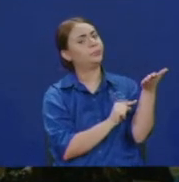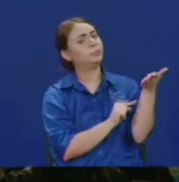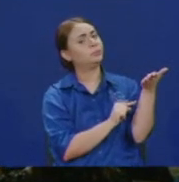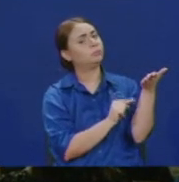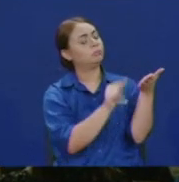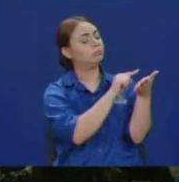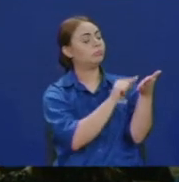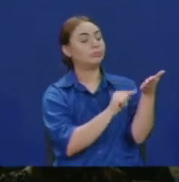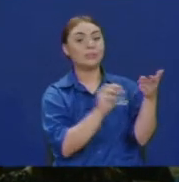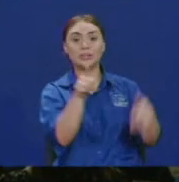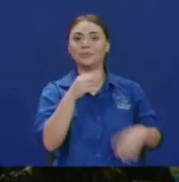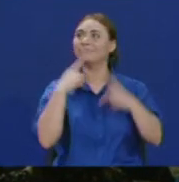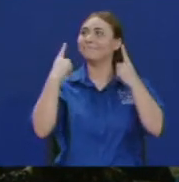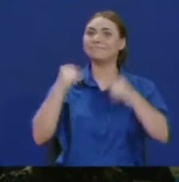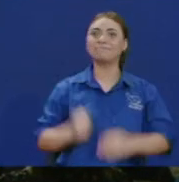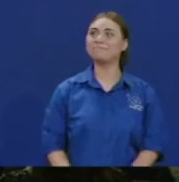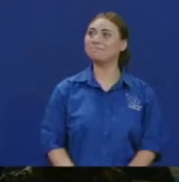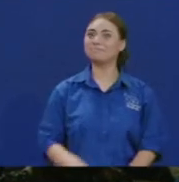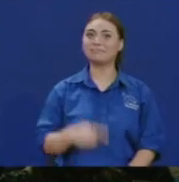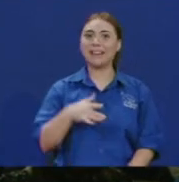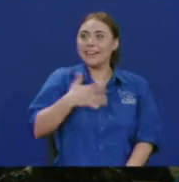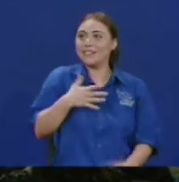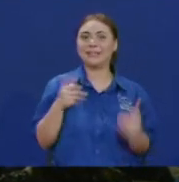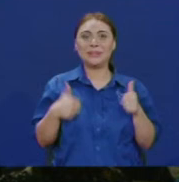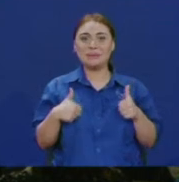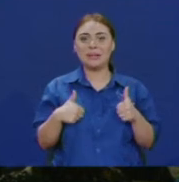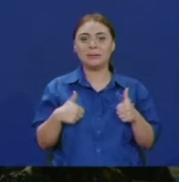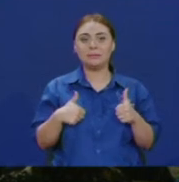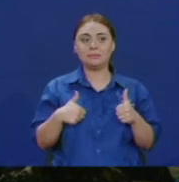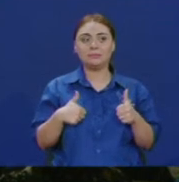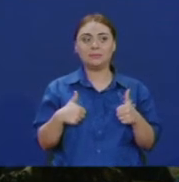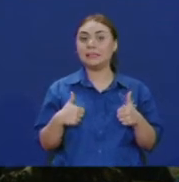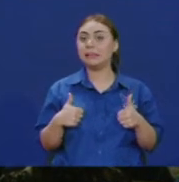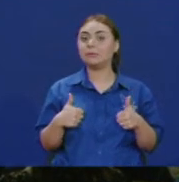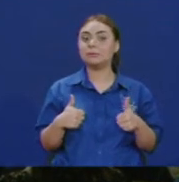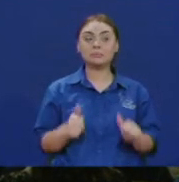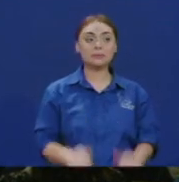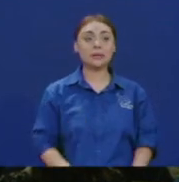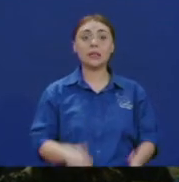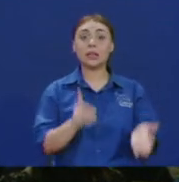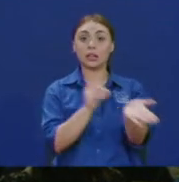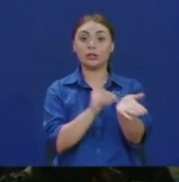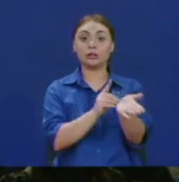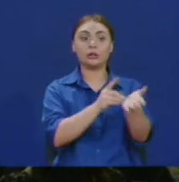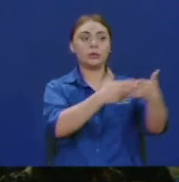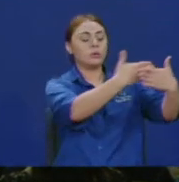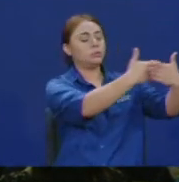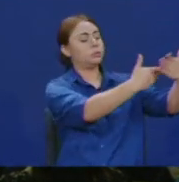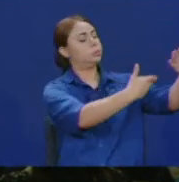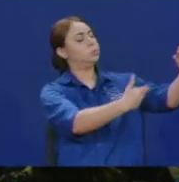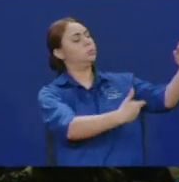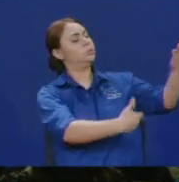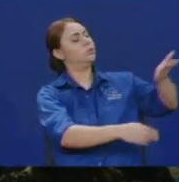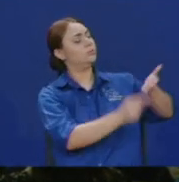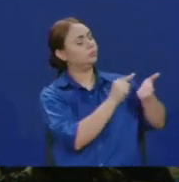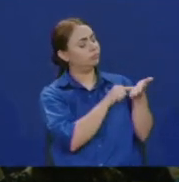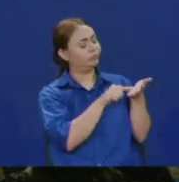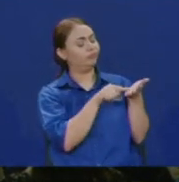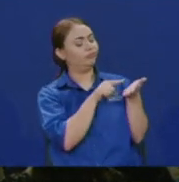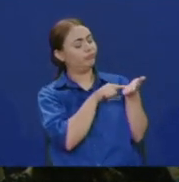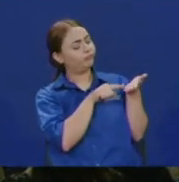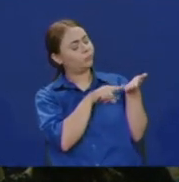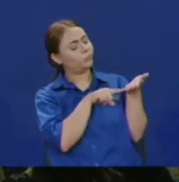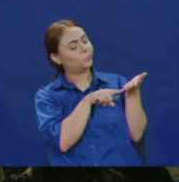bien, ¿va? Porque como en los exámenes esos de laboratorio le ponen, usted tiene